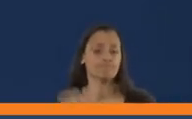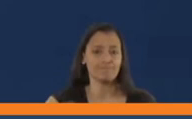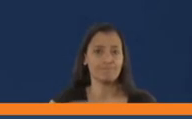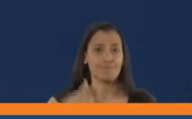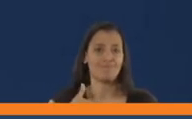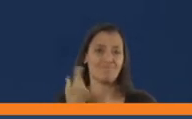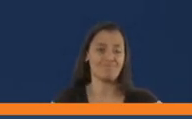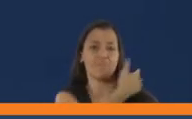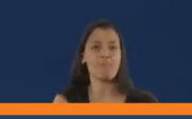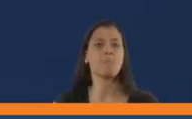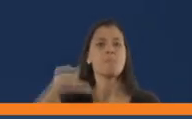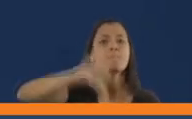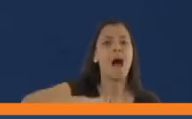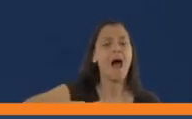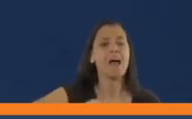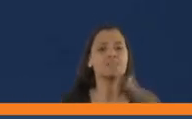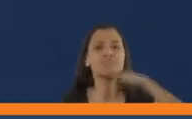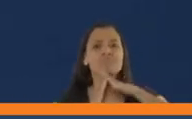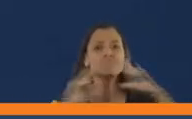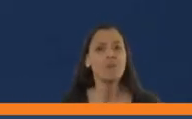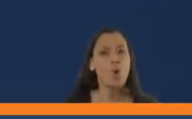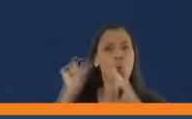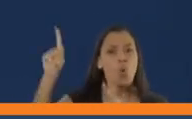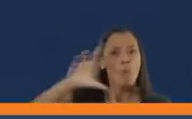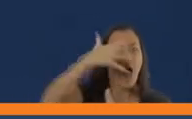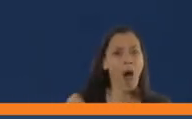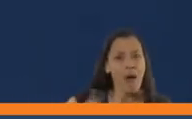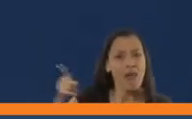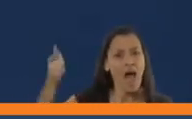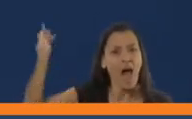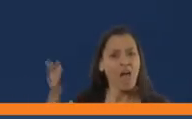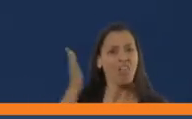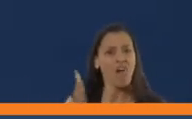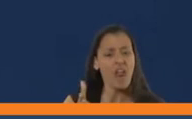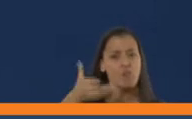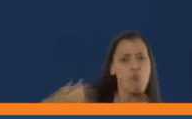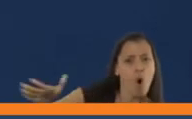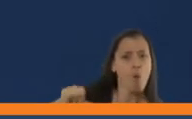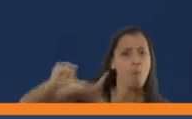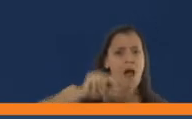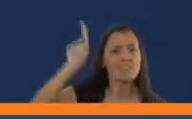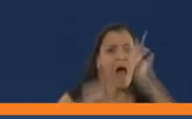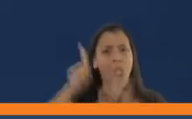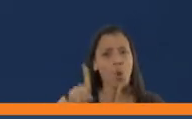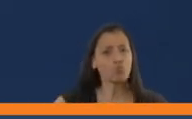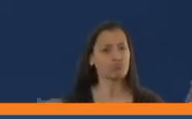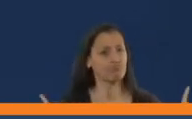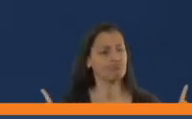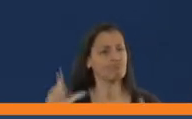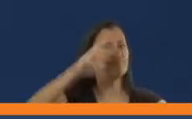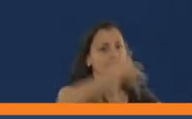anfitrión de la cumbre no otorga la capacidad de imponer el derecho de admisión sobre los países miembros del